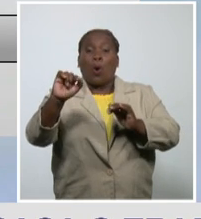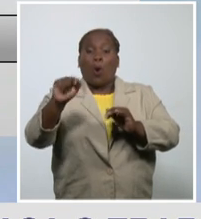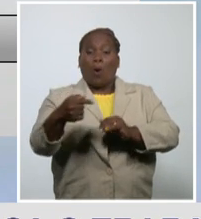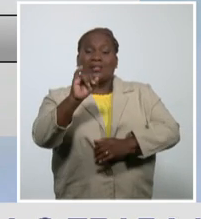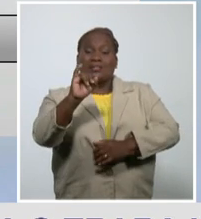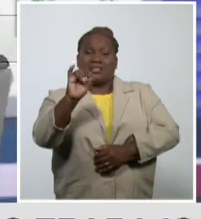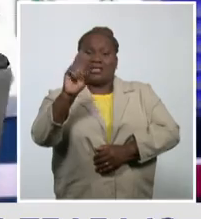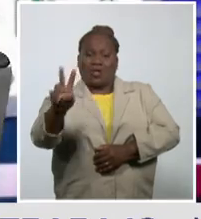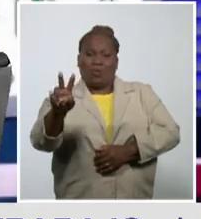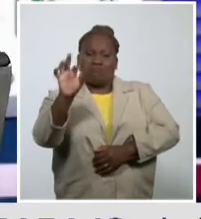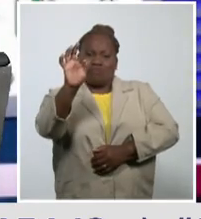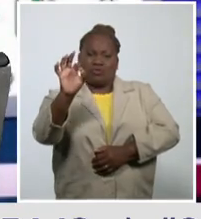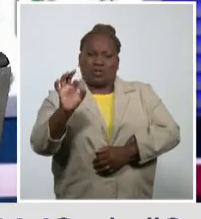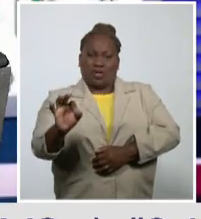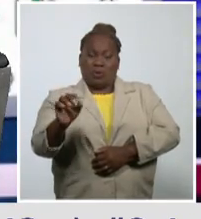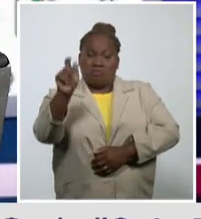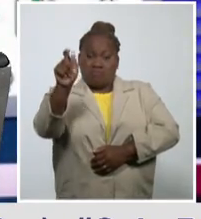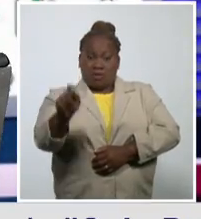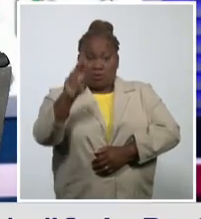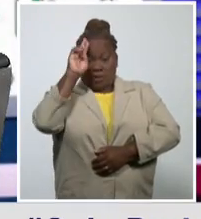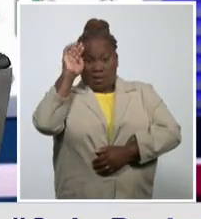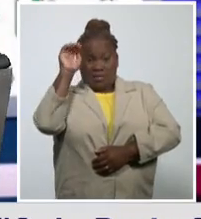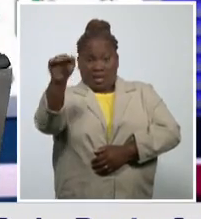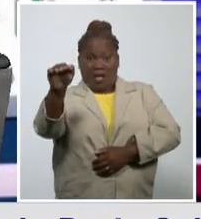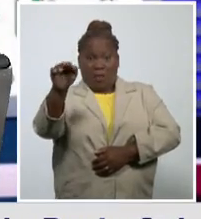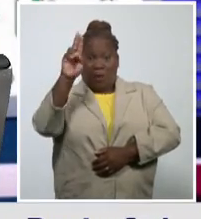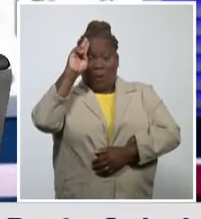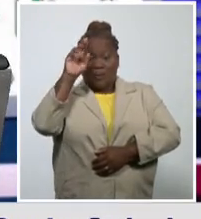5,62%. Los pacientes ingresados en hospitales,